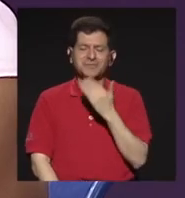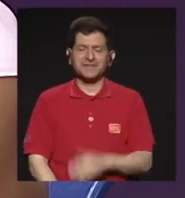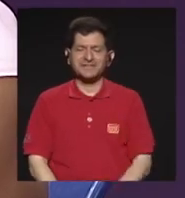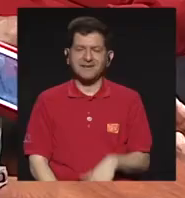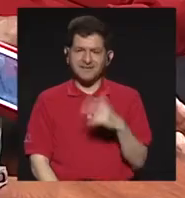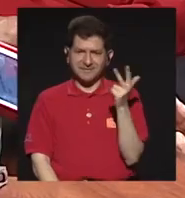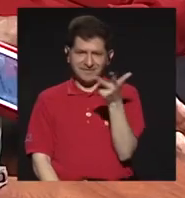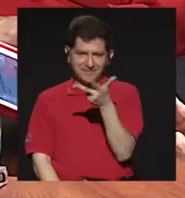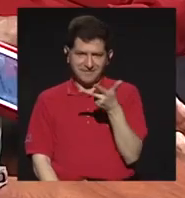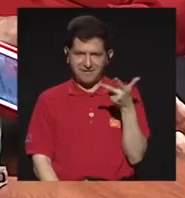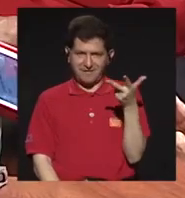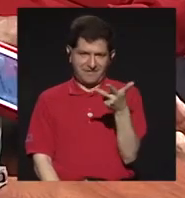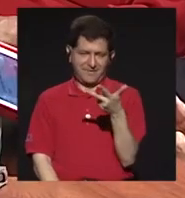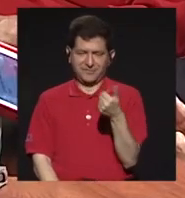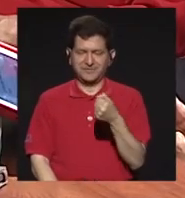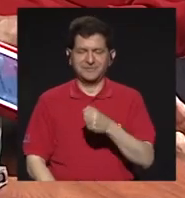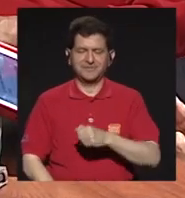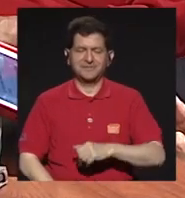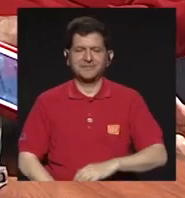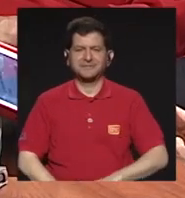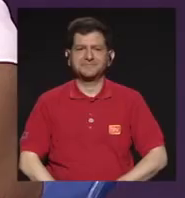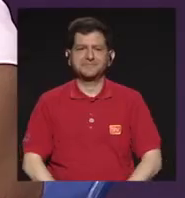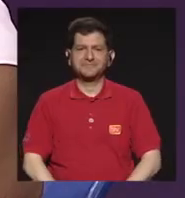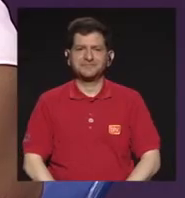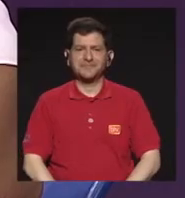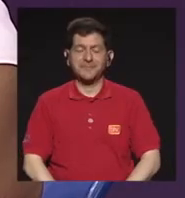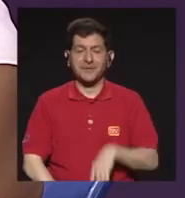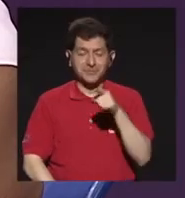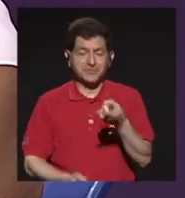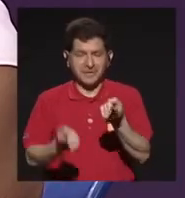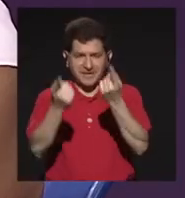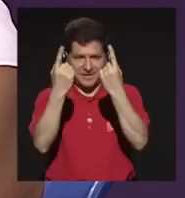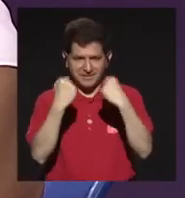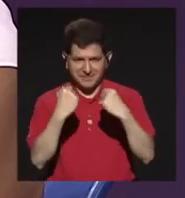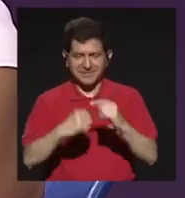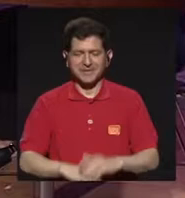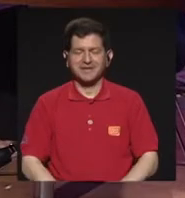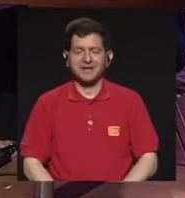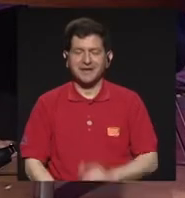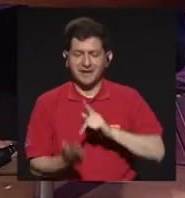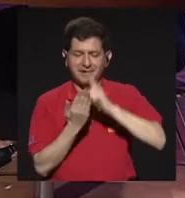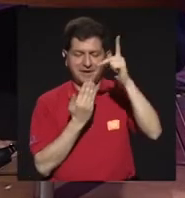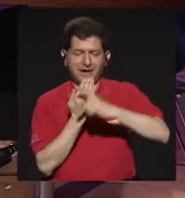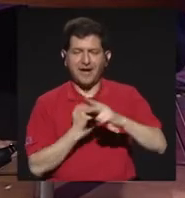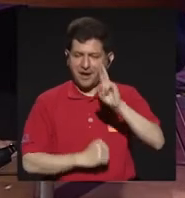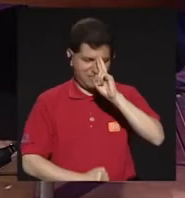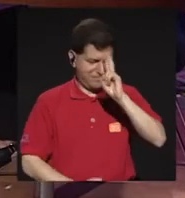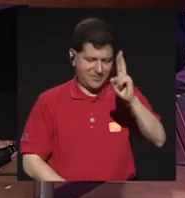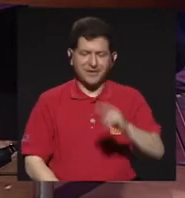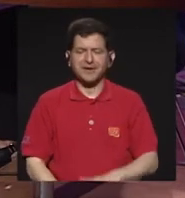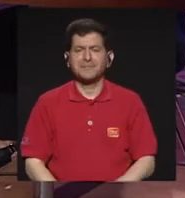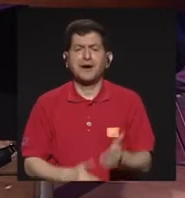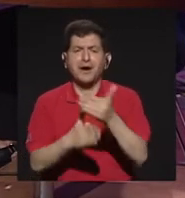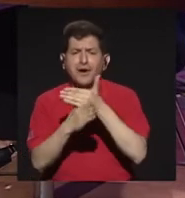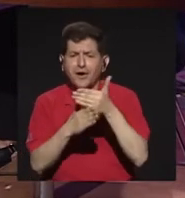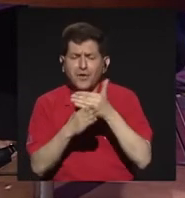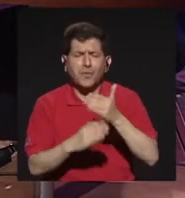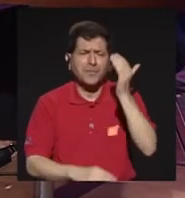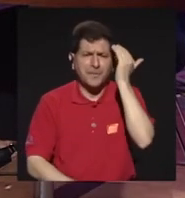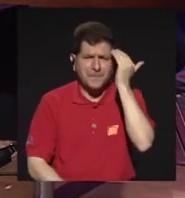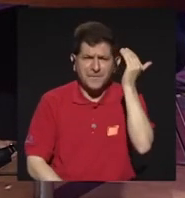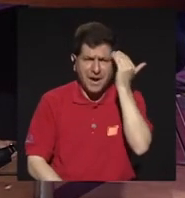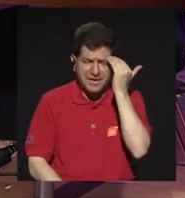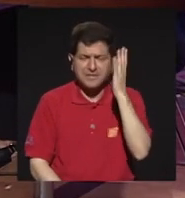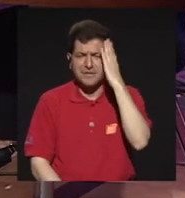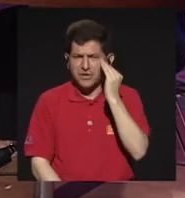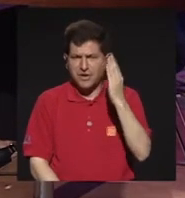Mariana, muchas gracias, Juan José y Paula, por acompañarnos en Irreverencias, por compartir sus conocimientos,